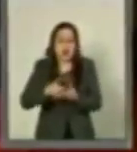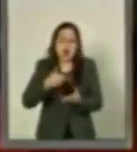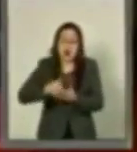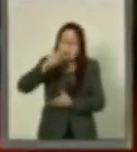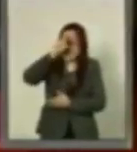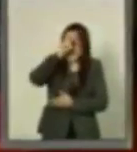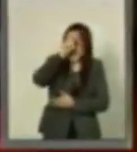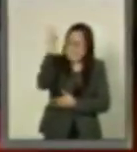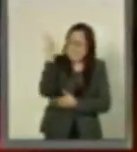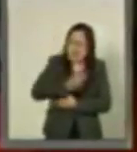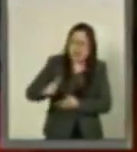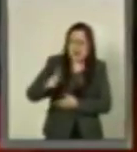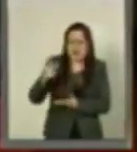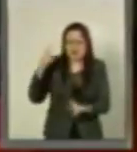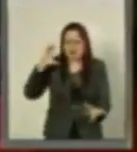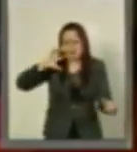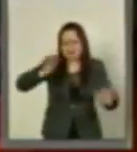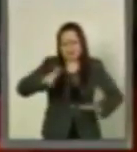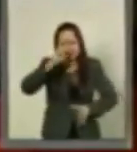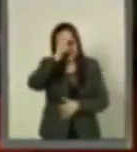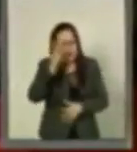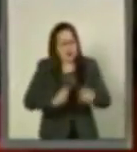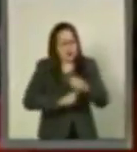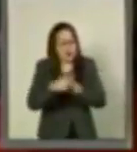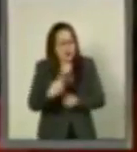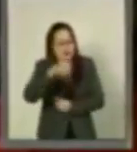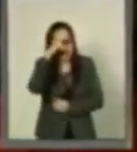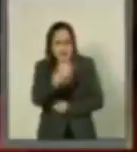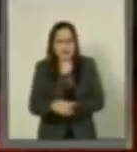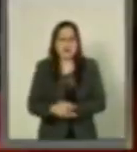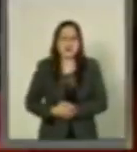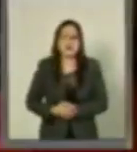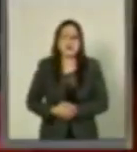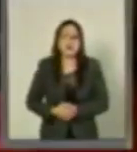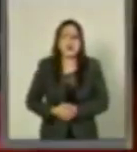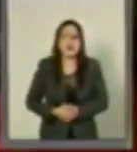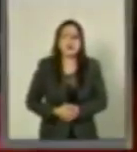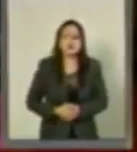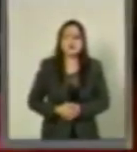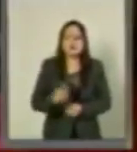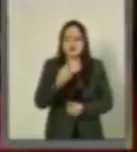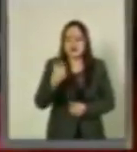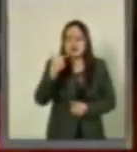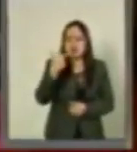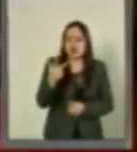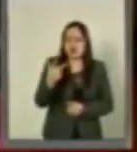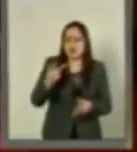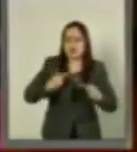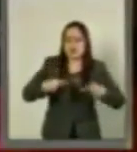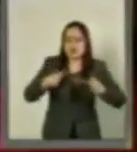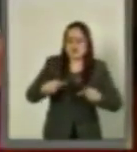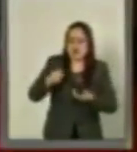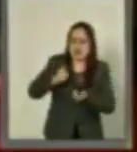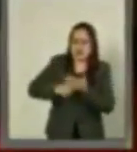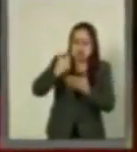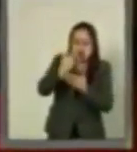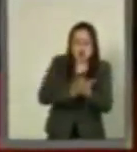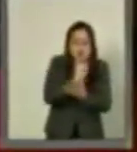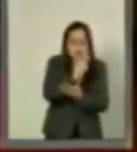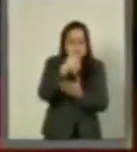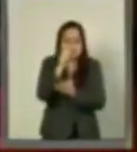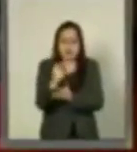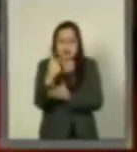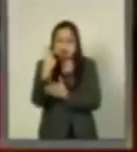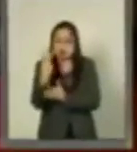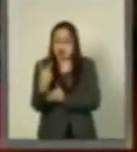circunstancias verdaderamente dramáticas en nuestro país. 108 de los 122, que nadie los menciona cuando